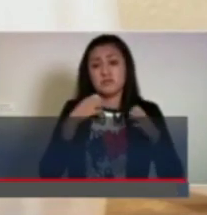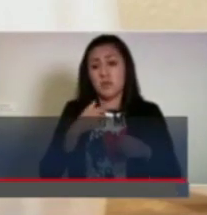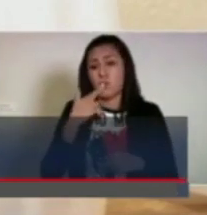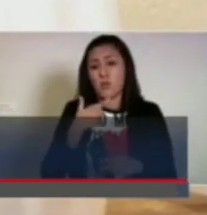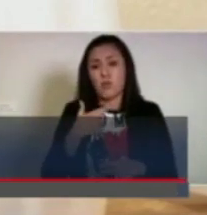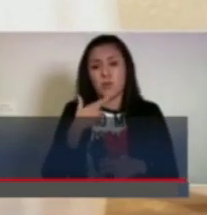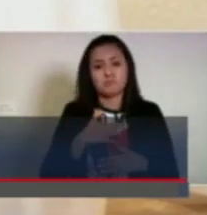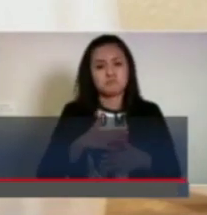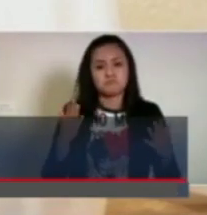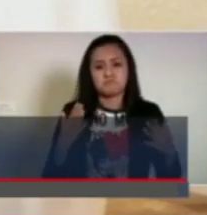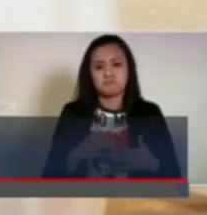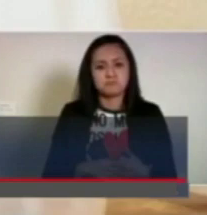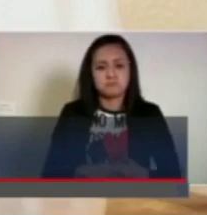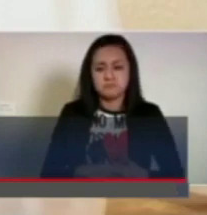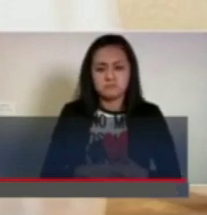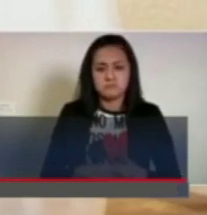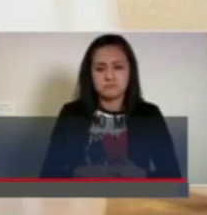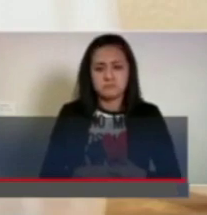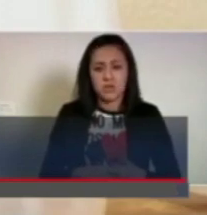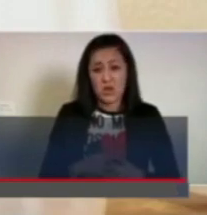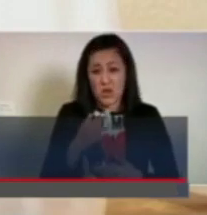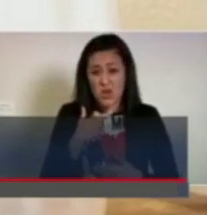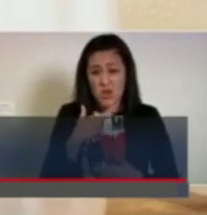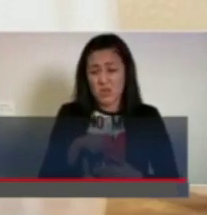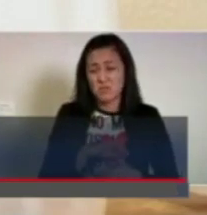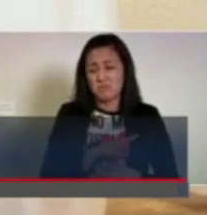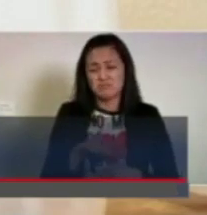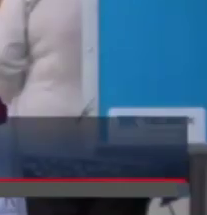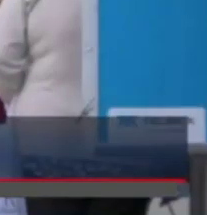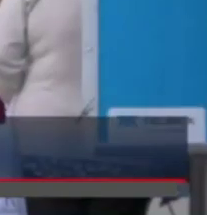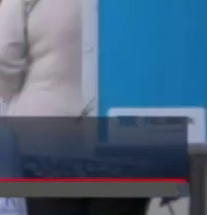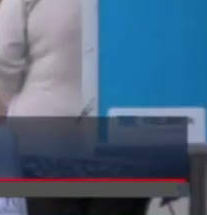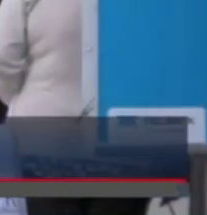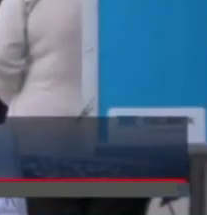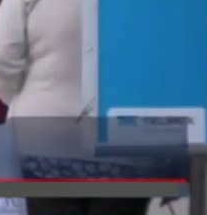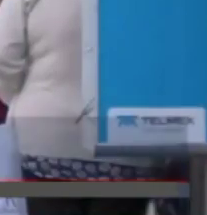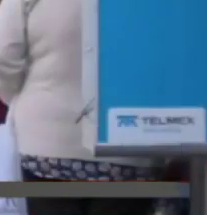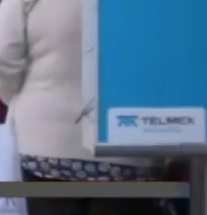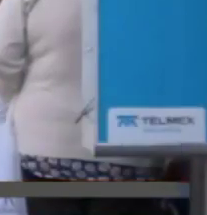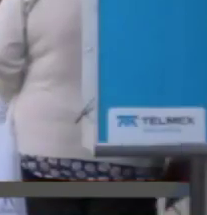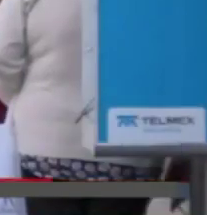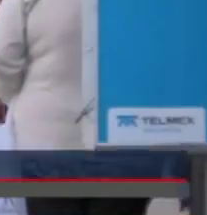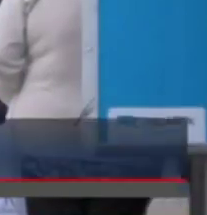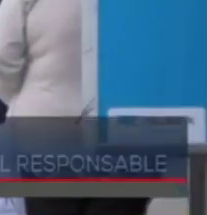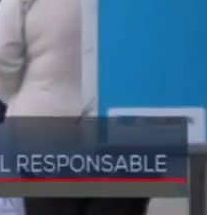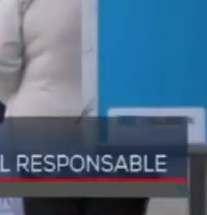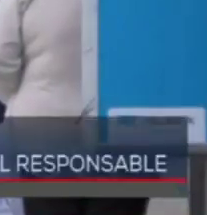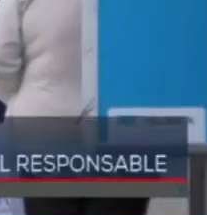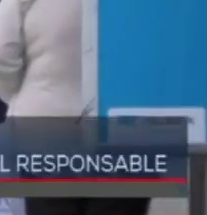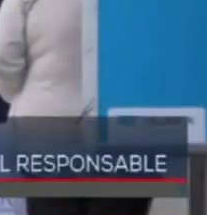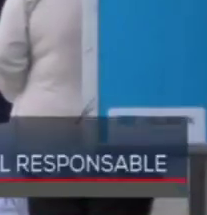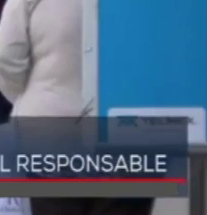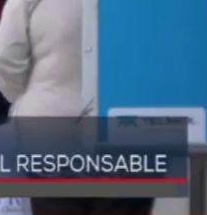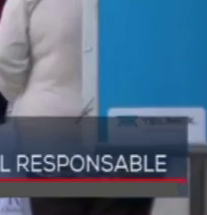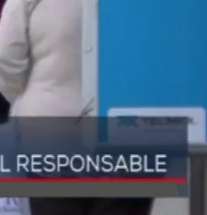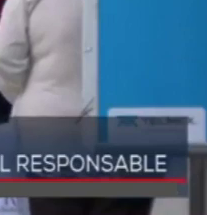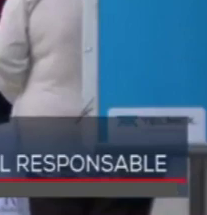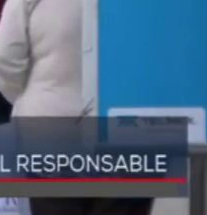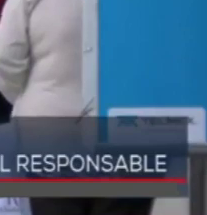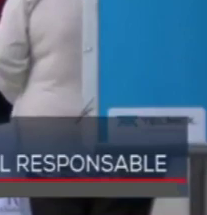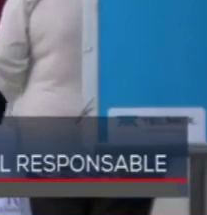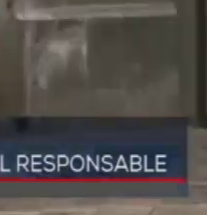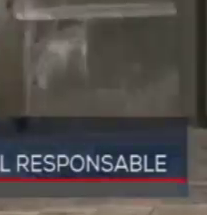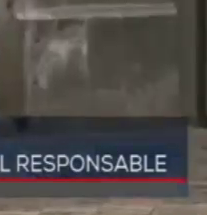rojo. Está en rojo, no podemos. El mandatario estatal manifestó su preocupación al observar